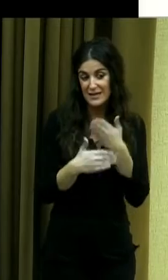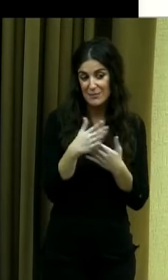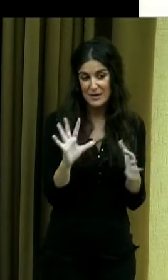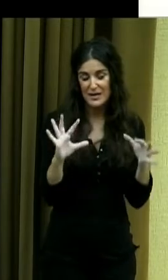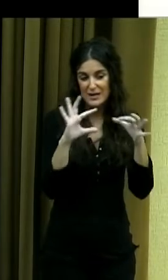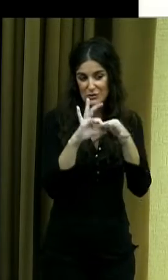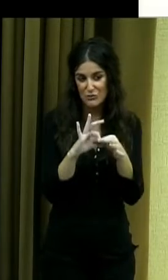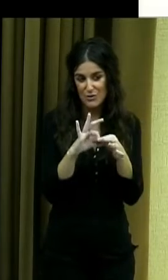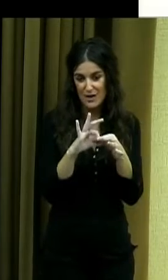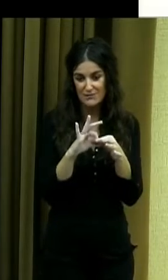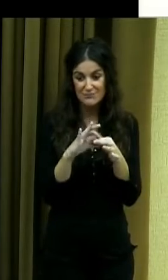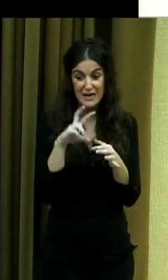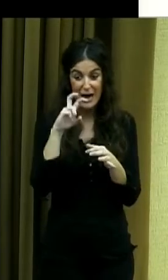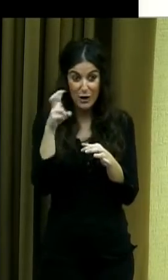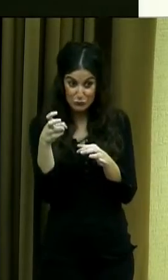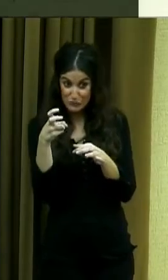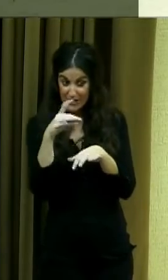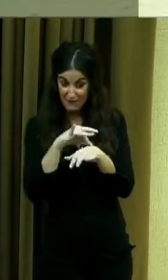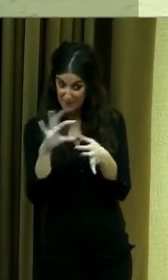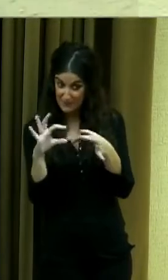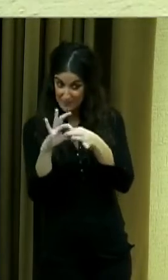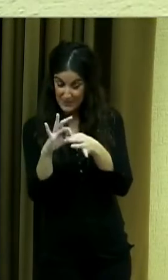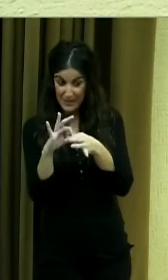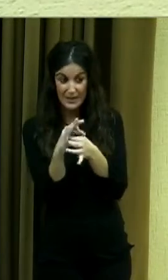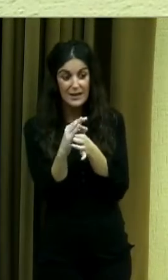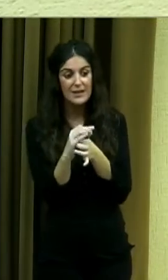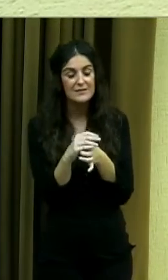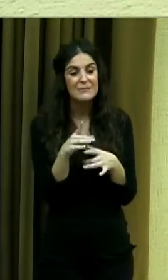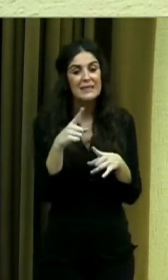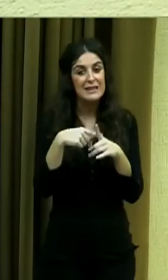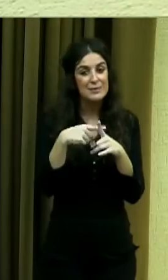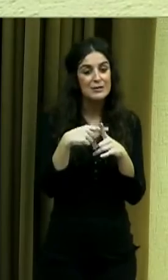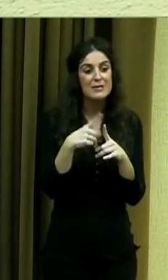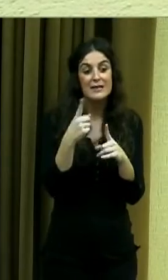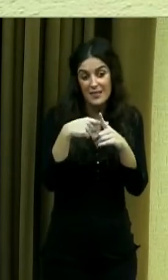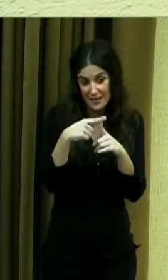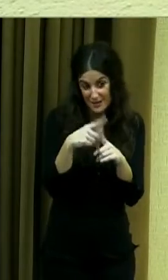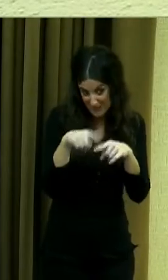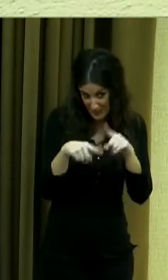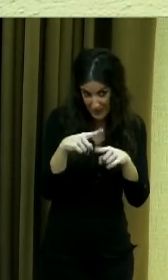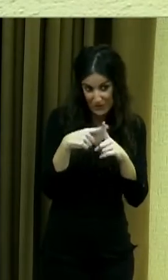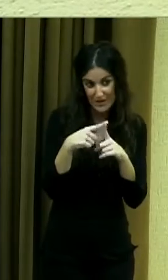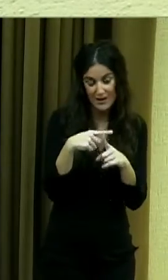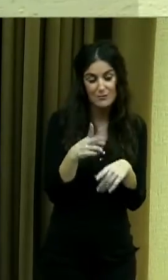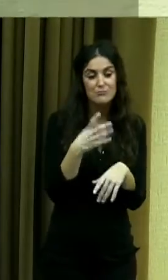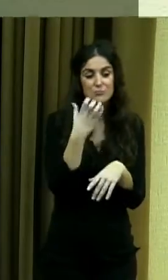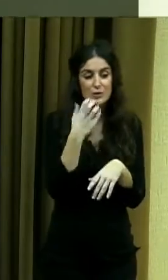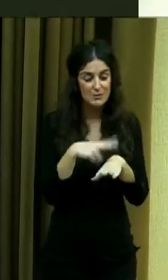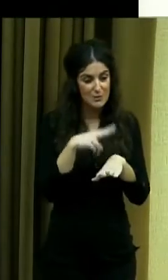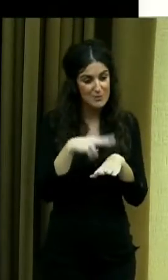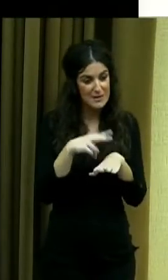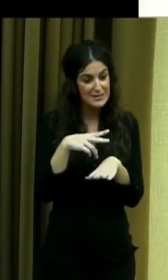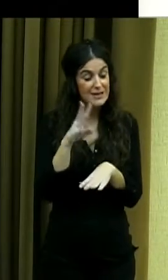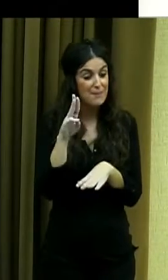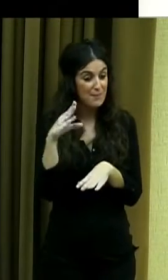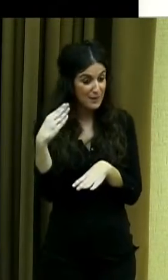asociar a una elevada comorbilidad, independientemente del grado, con otras entidades neurológicas como epilepsia, parálisis cerebral,